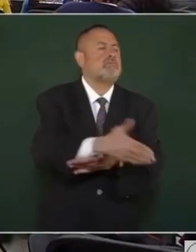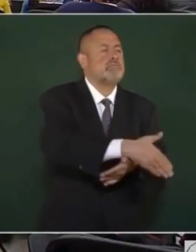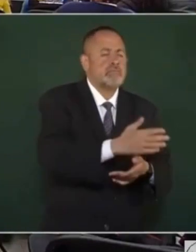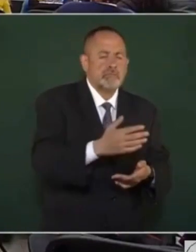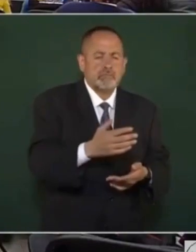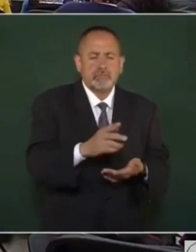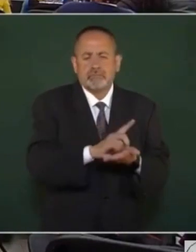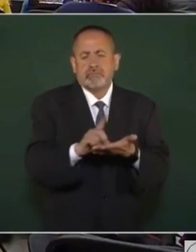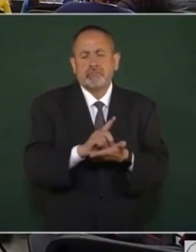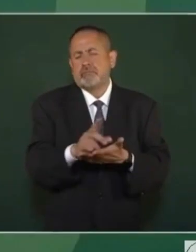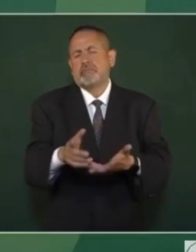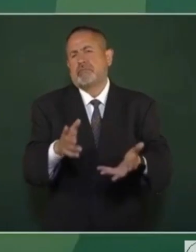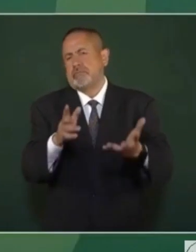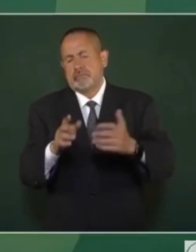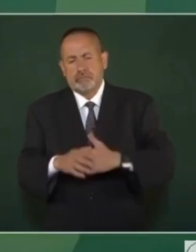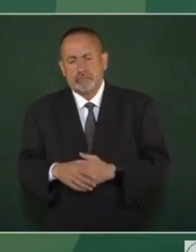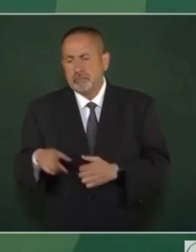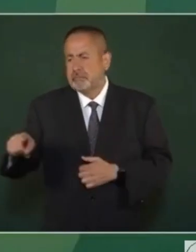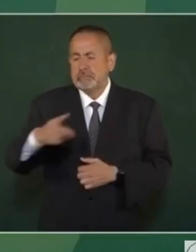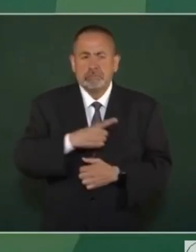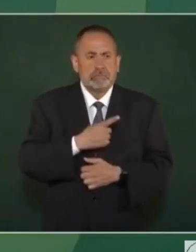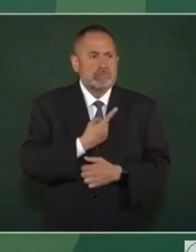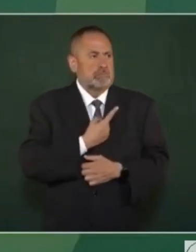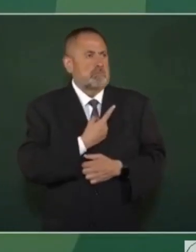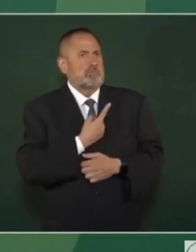Viven en la soledad,